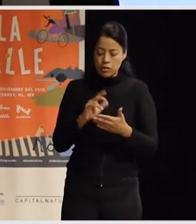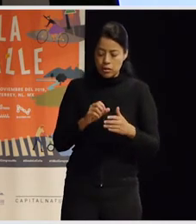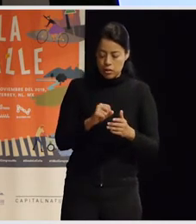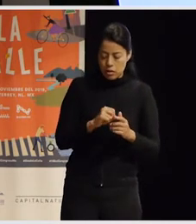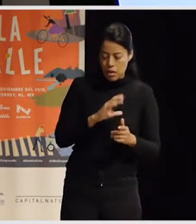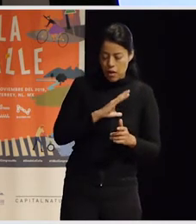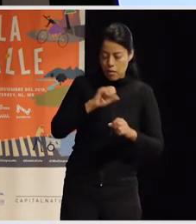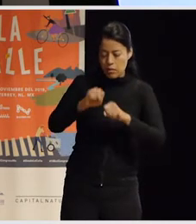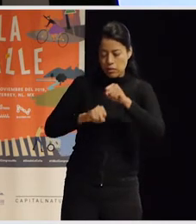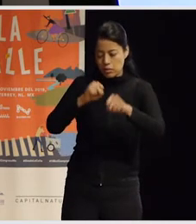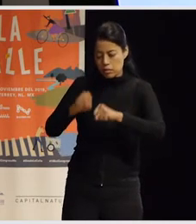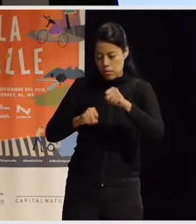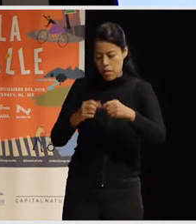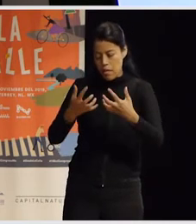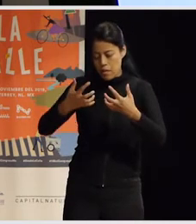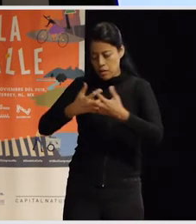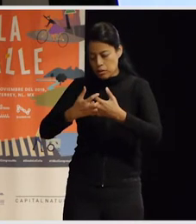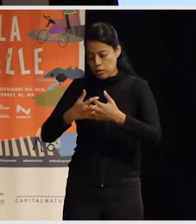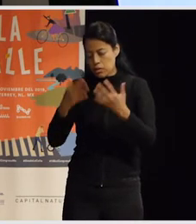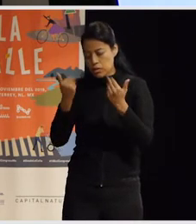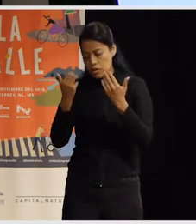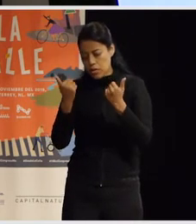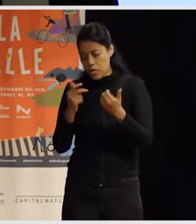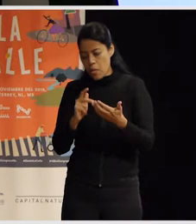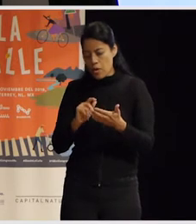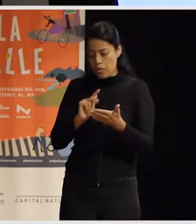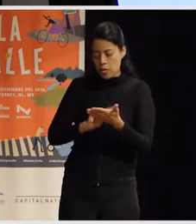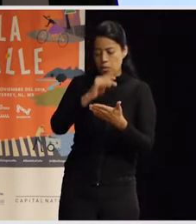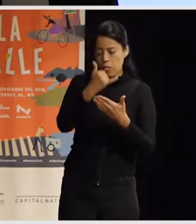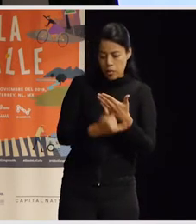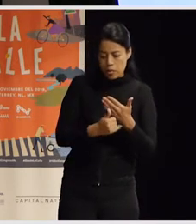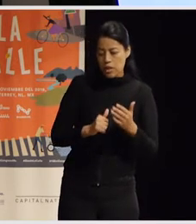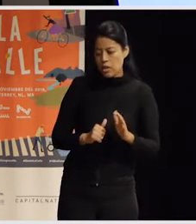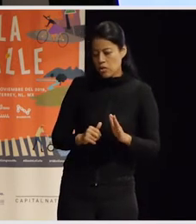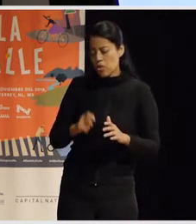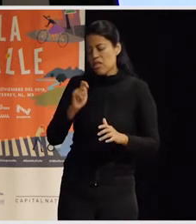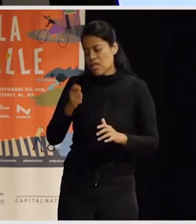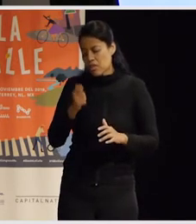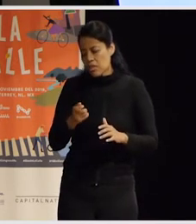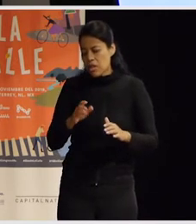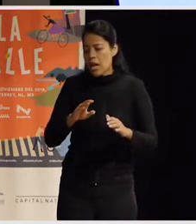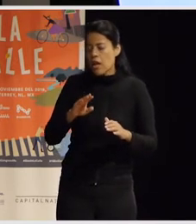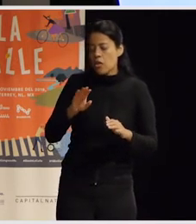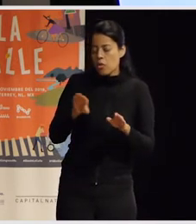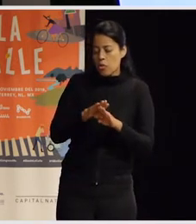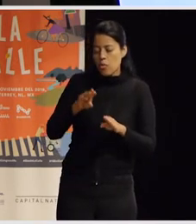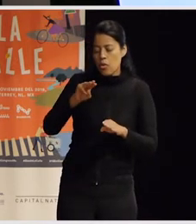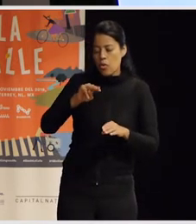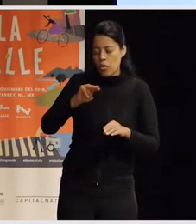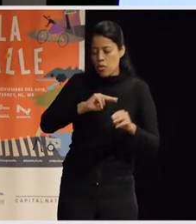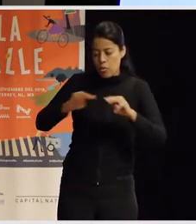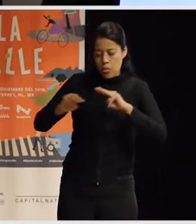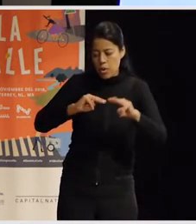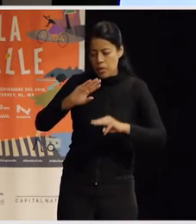híbrido sin que sea una política pública en este caso la política pública pues es muévete chile sinaloa el operador se